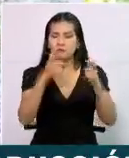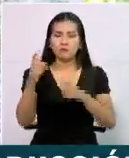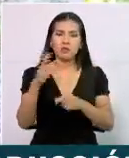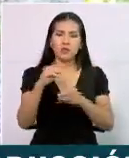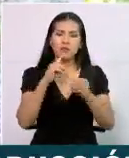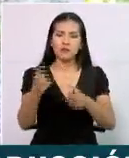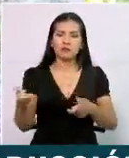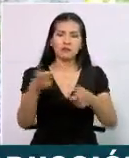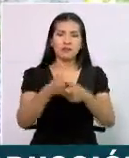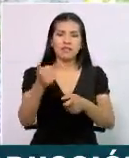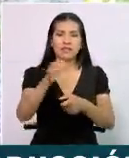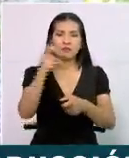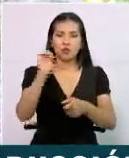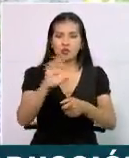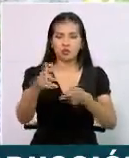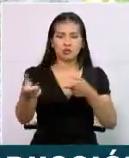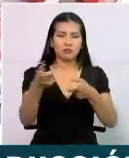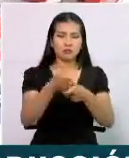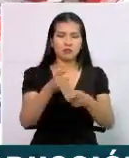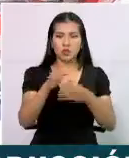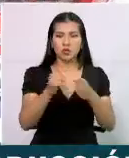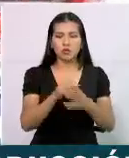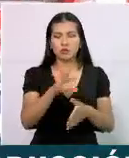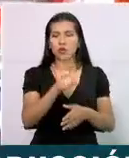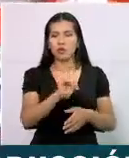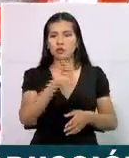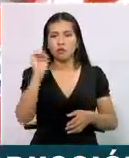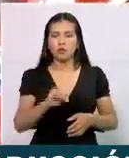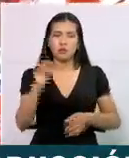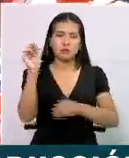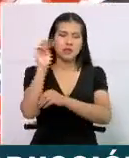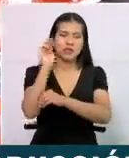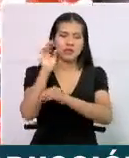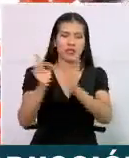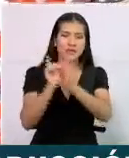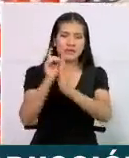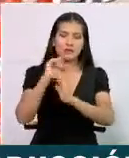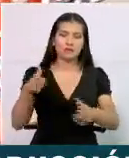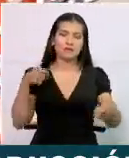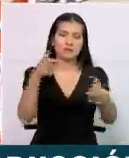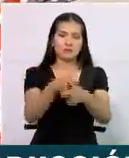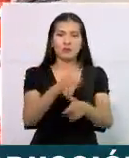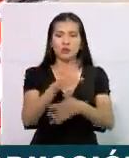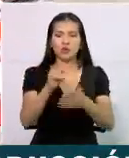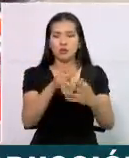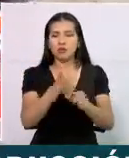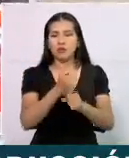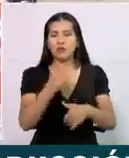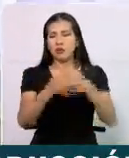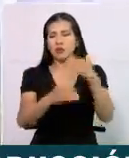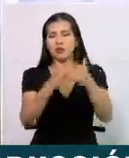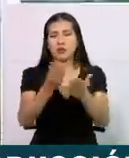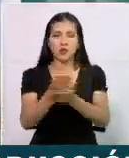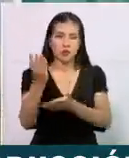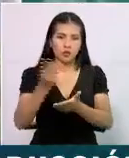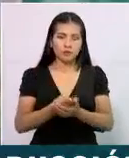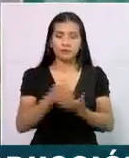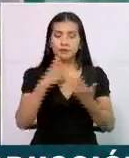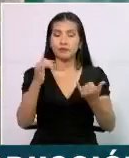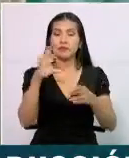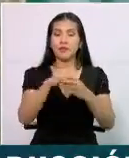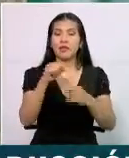que es el 10% de la organización y 90% que es del Ministerio de Desarrollo Rural y Tierras a través del Gobierno Nacional. Dentro de las políticas que